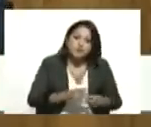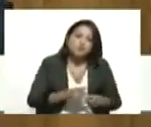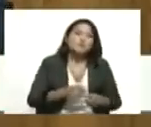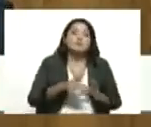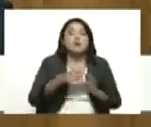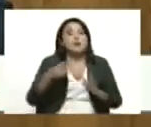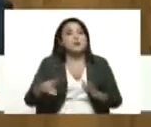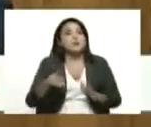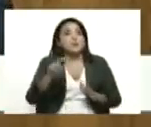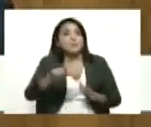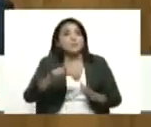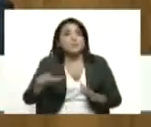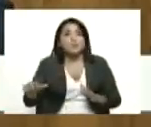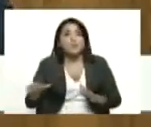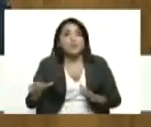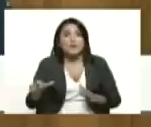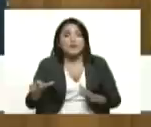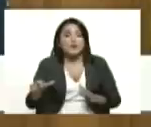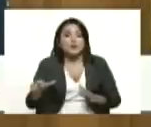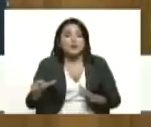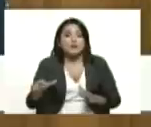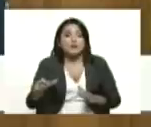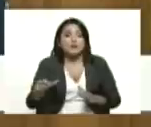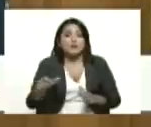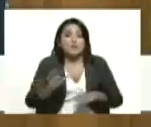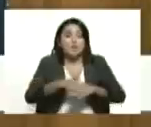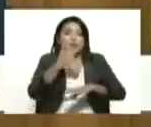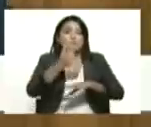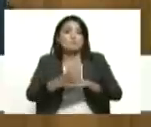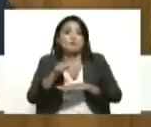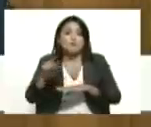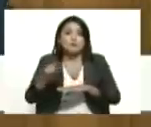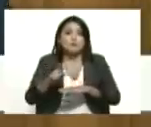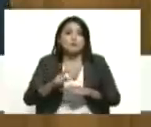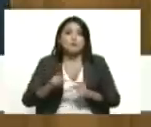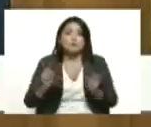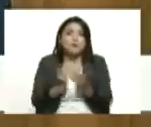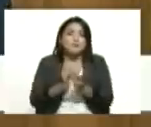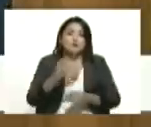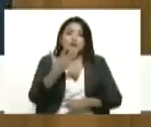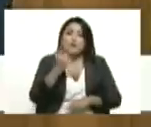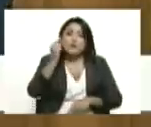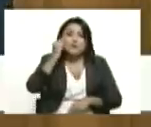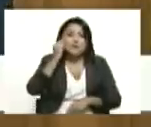derecho cada uno de los, y la apelación es rápido, 5 días,